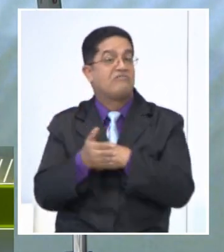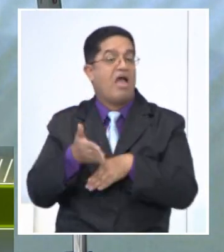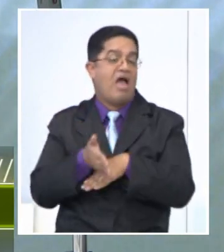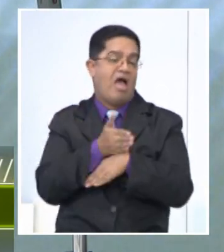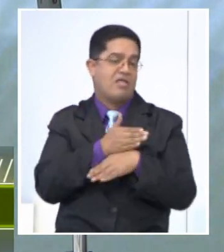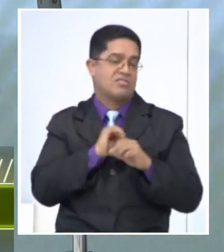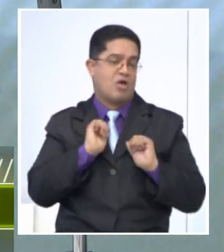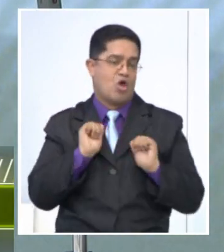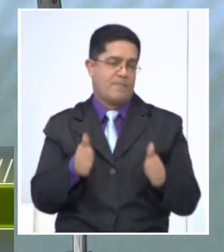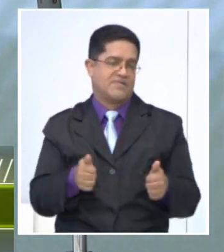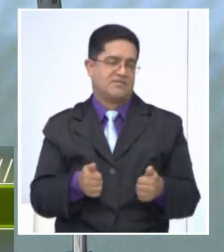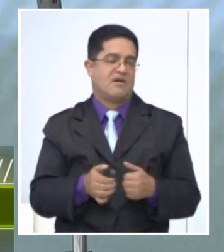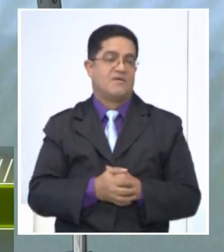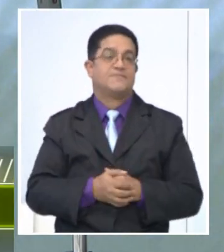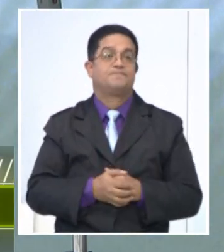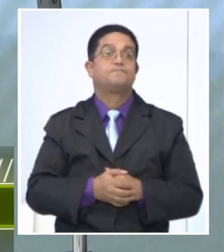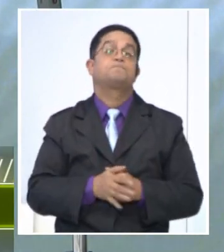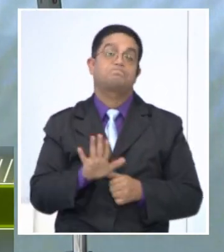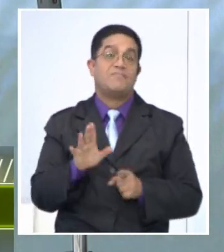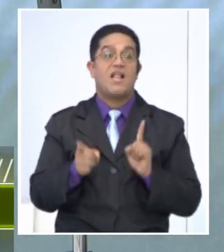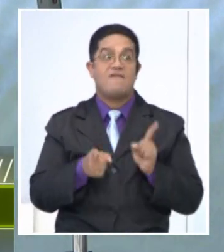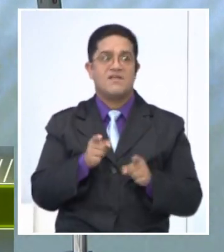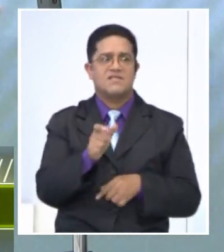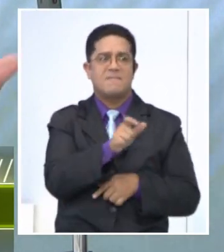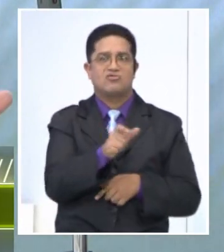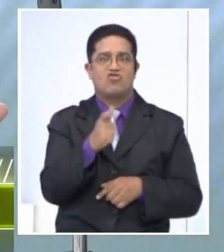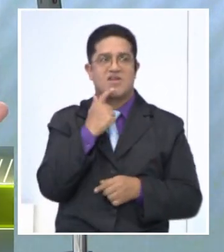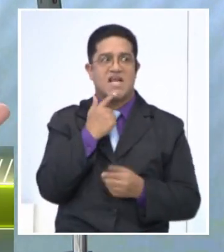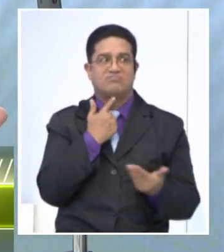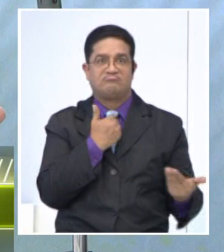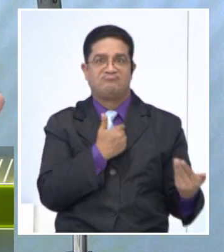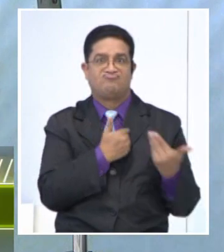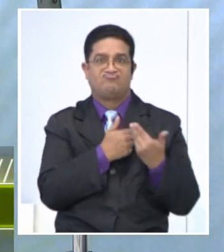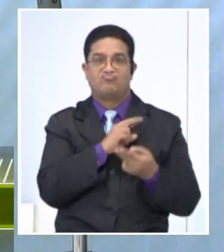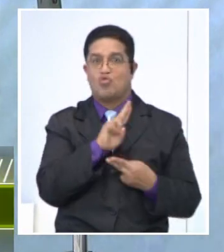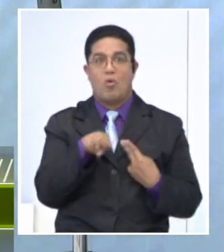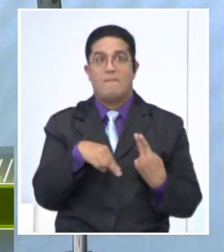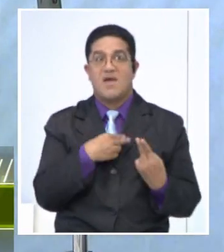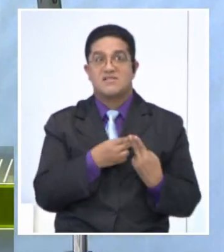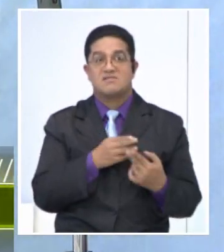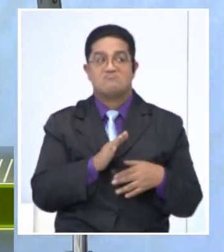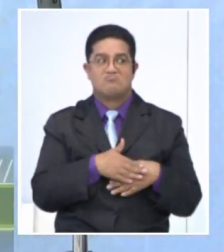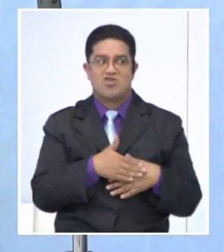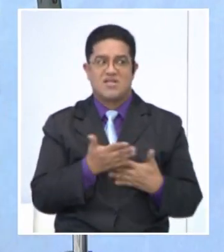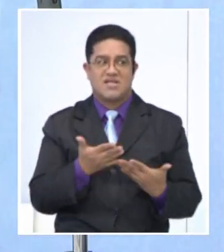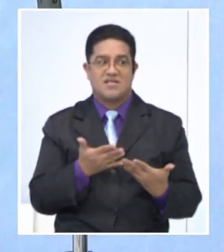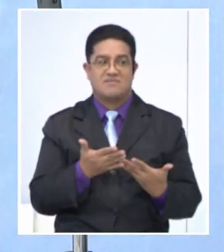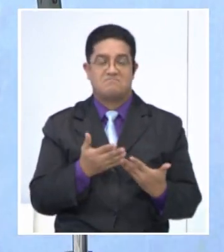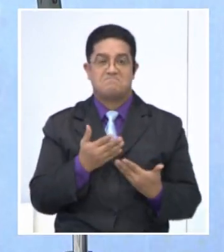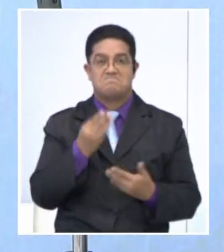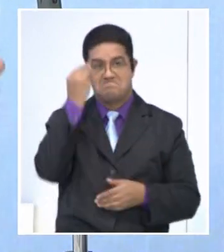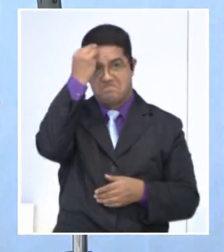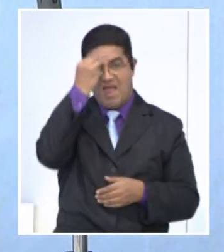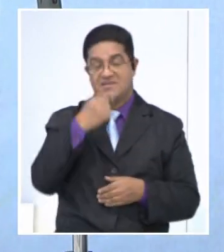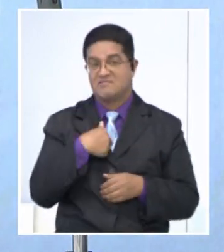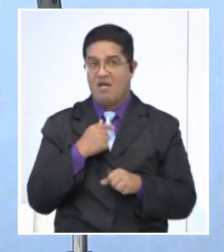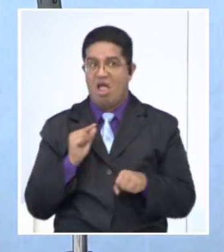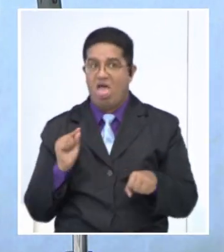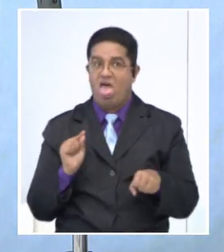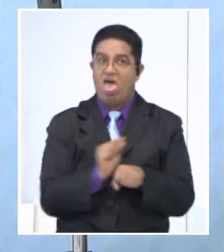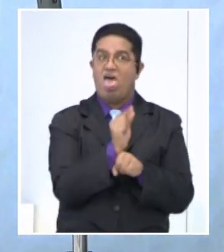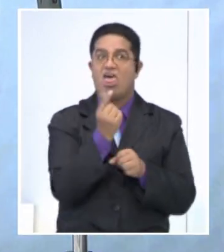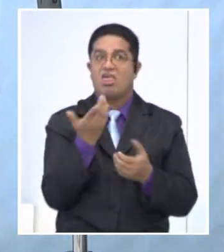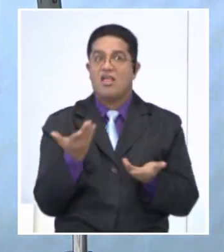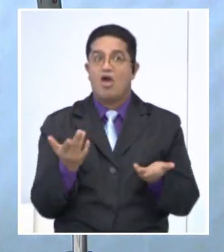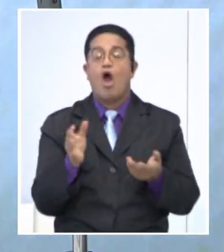los tratamientos. Y muchas veces las pacientes pues no vuelven. ¿Por qué? Porque se sienten mal o no les O se gusta el sienten comentario o ofendidos. se sienten ofendidas